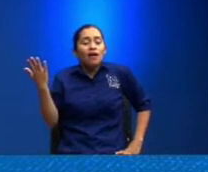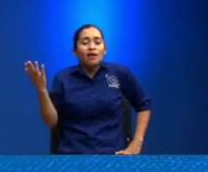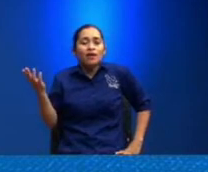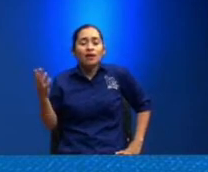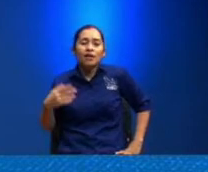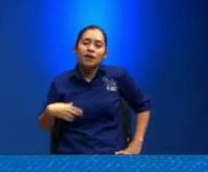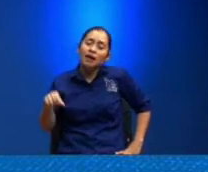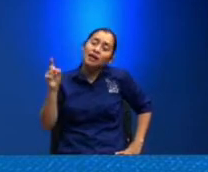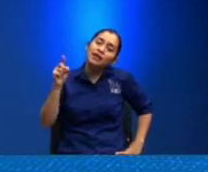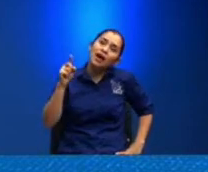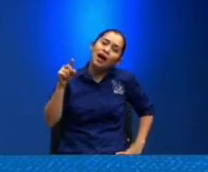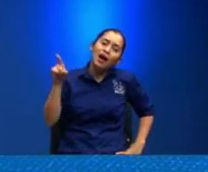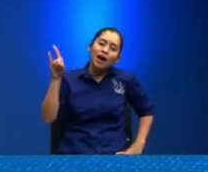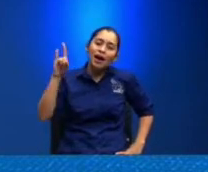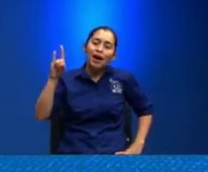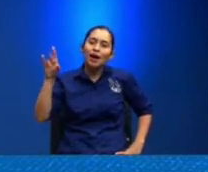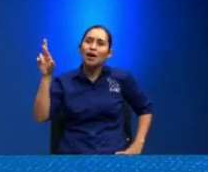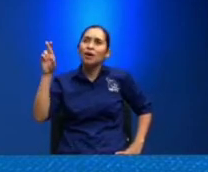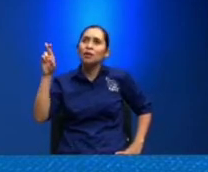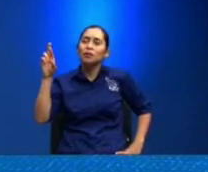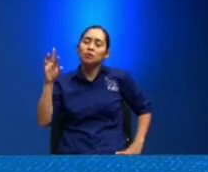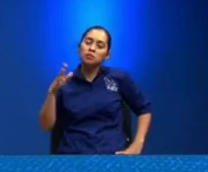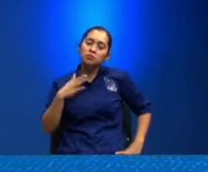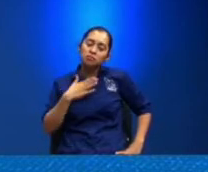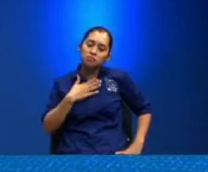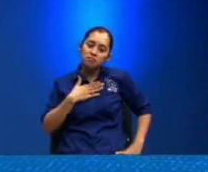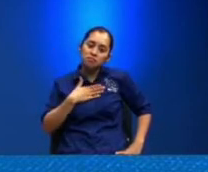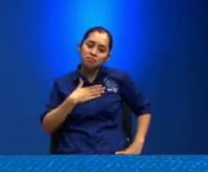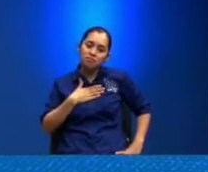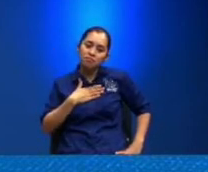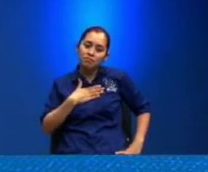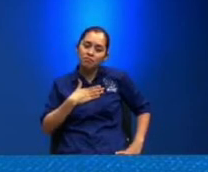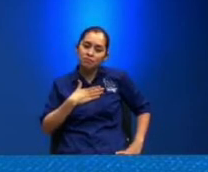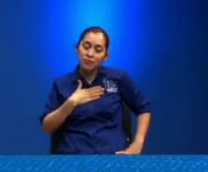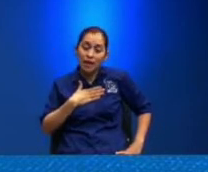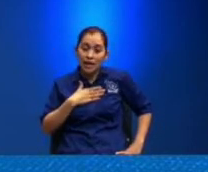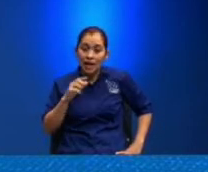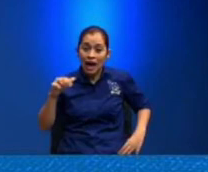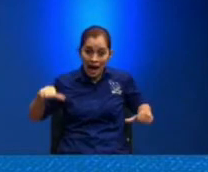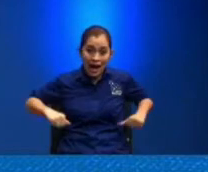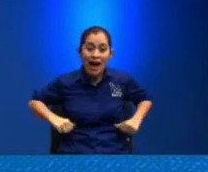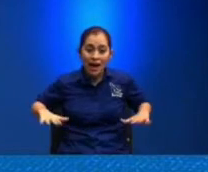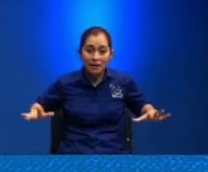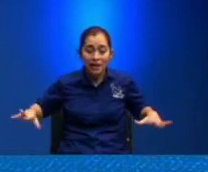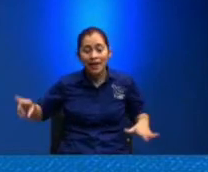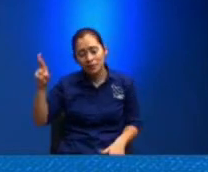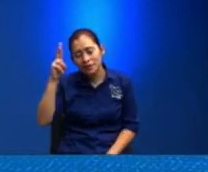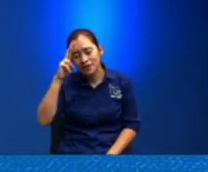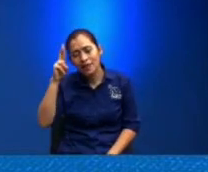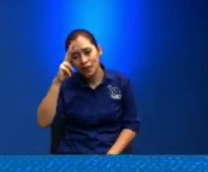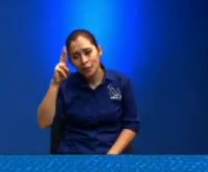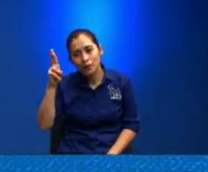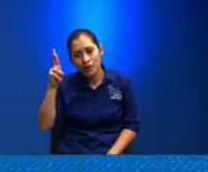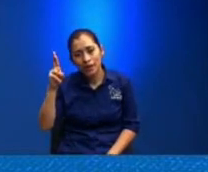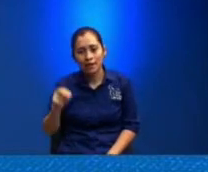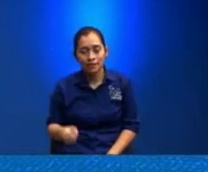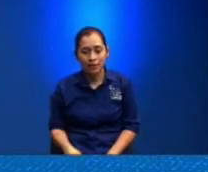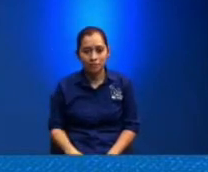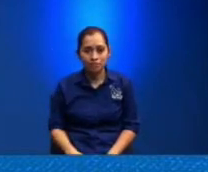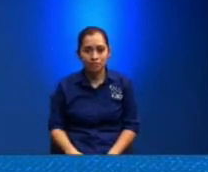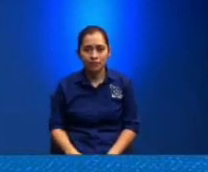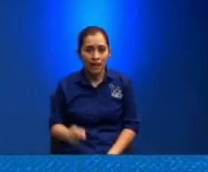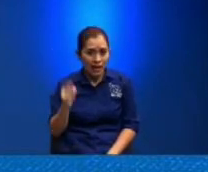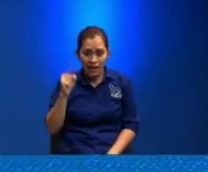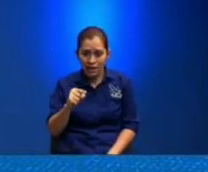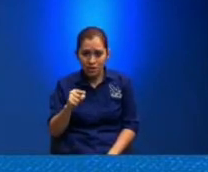aquel frito de la que se recordaba y repito que eso no es tan